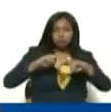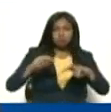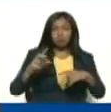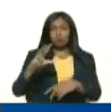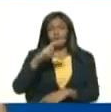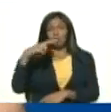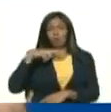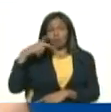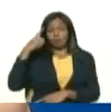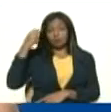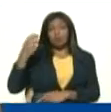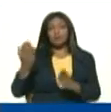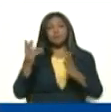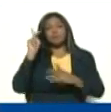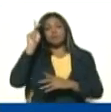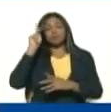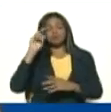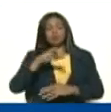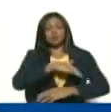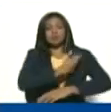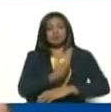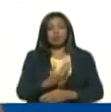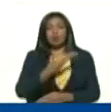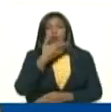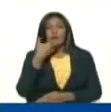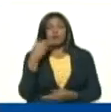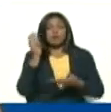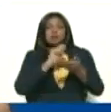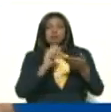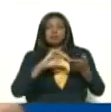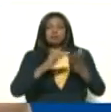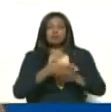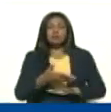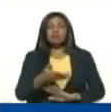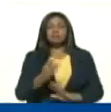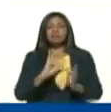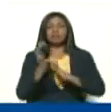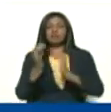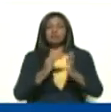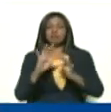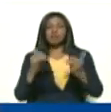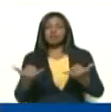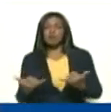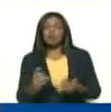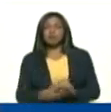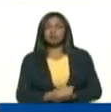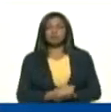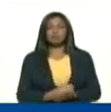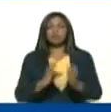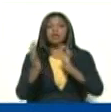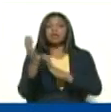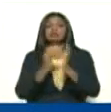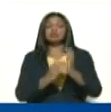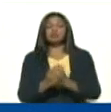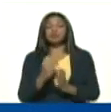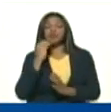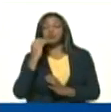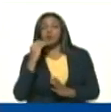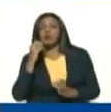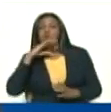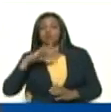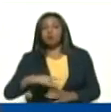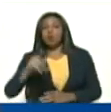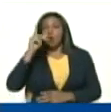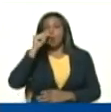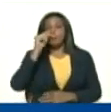como profesor universitario, él dice, lo mejor que se ha escrito sobre Jesús últimamente es Jesús, aproximación histórica, de José Antonio